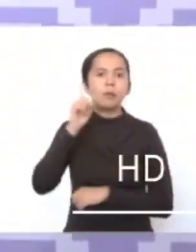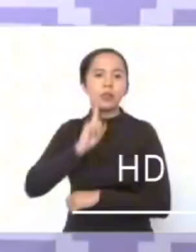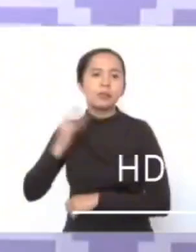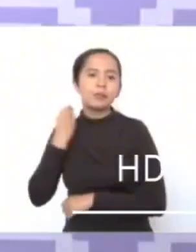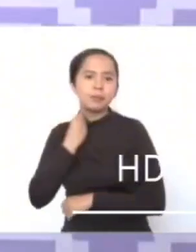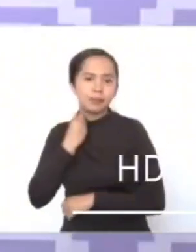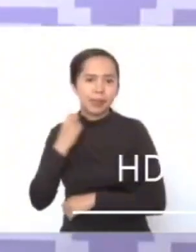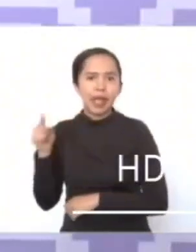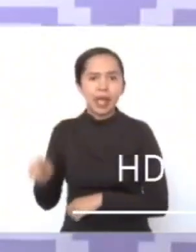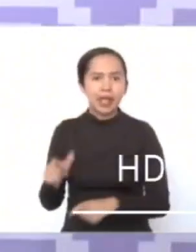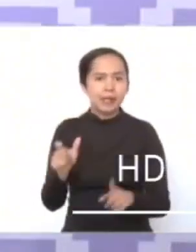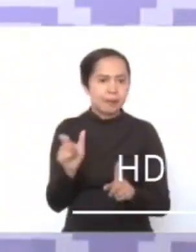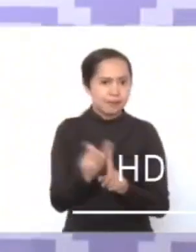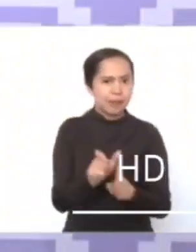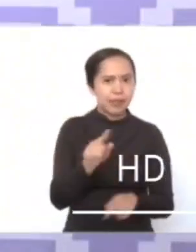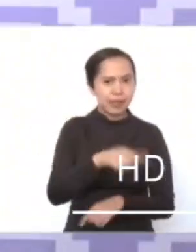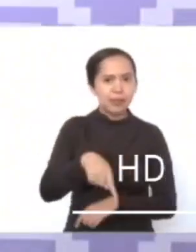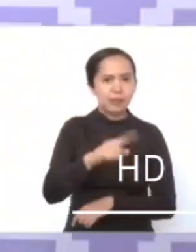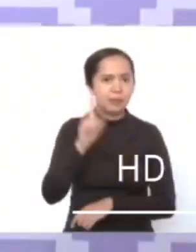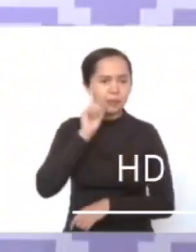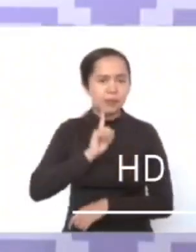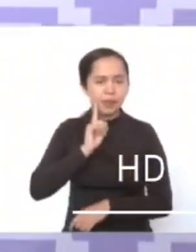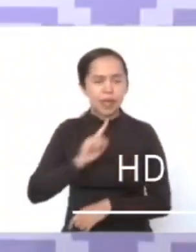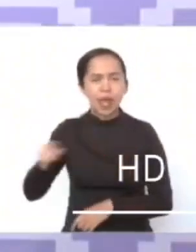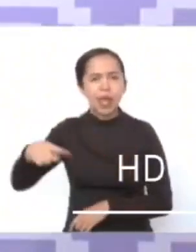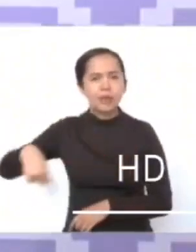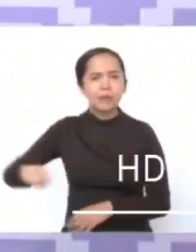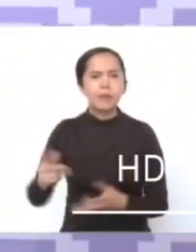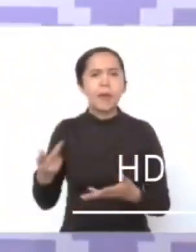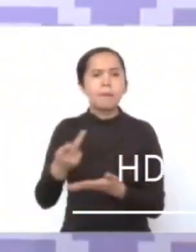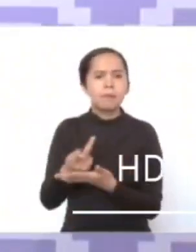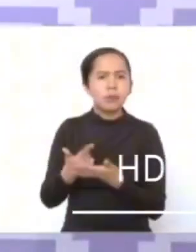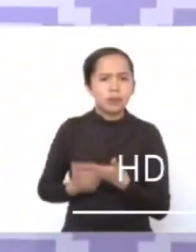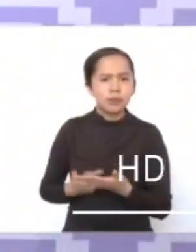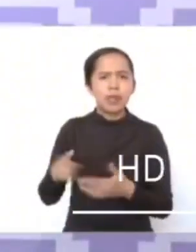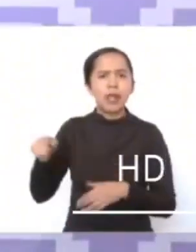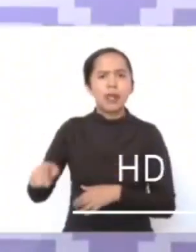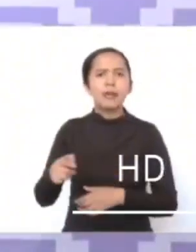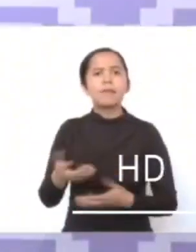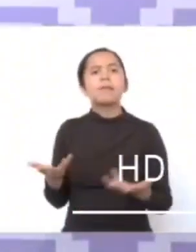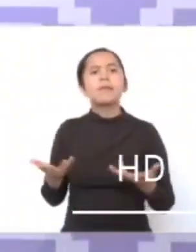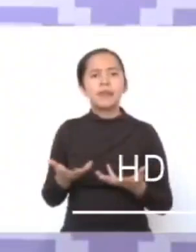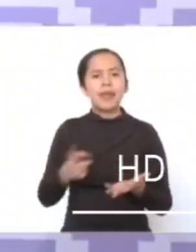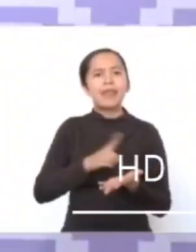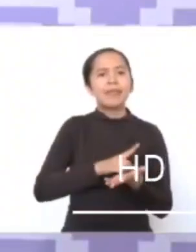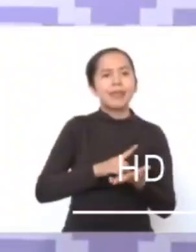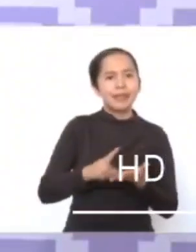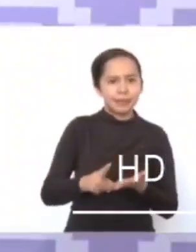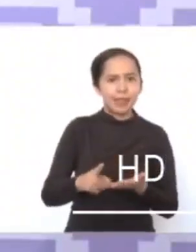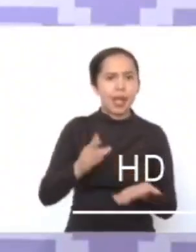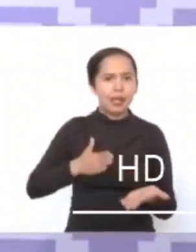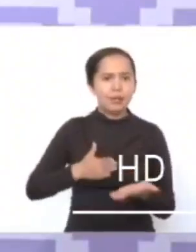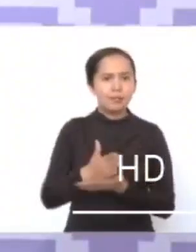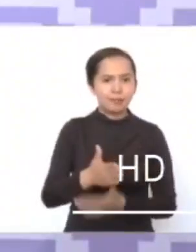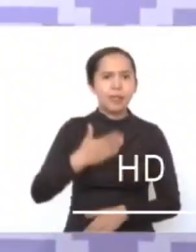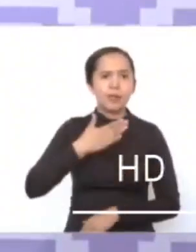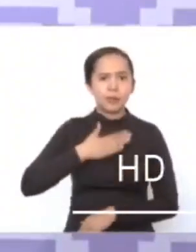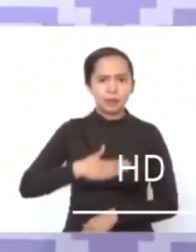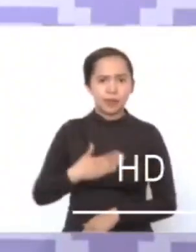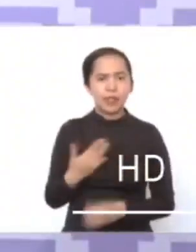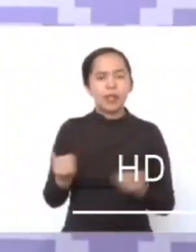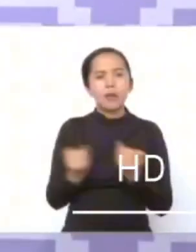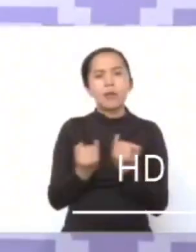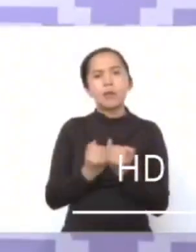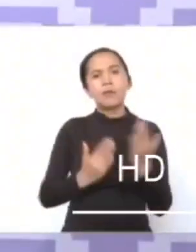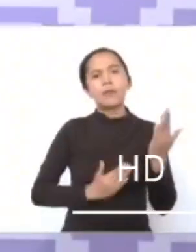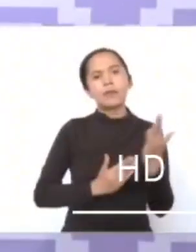las mujeres se han constituido en una estrategia fundamental para el ejercicio del derecho al acceso a la justicia,